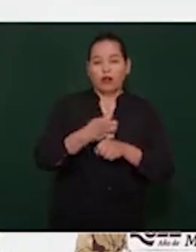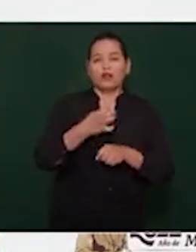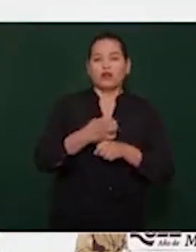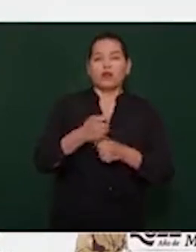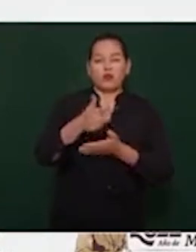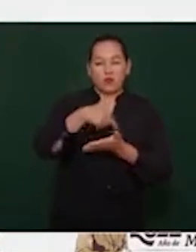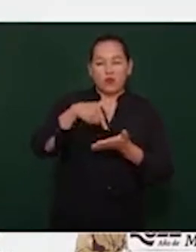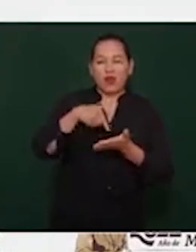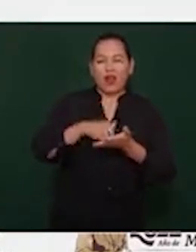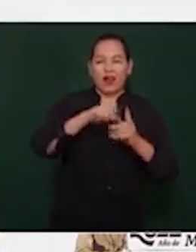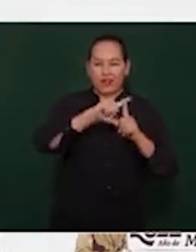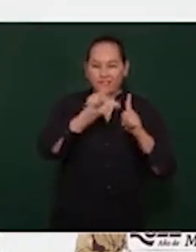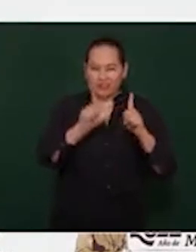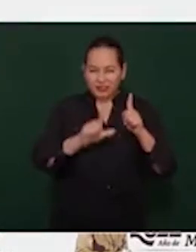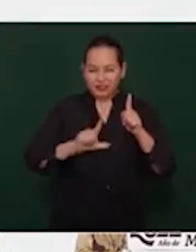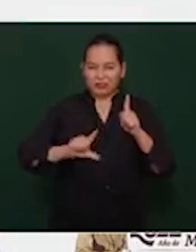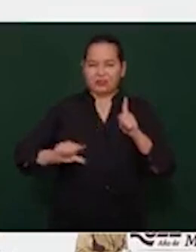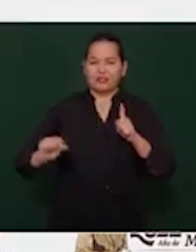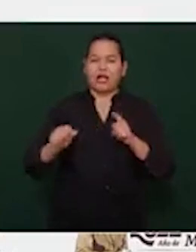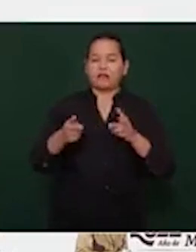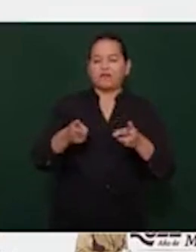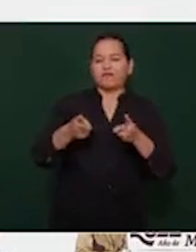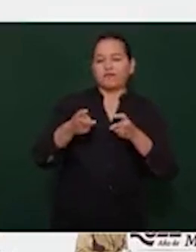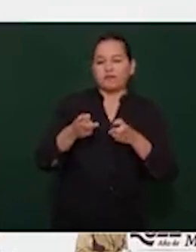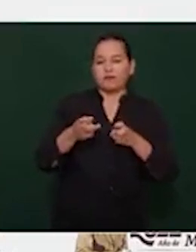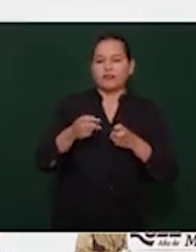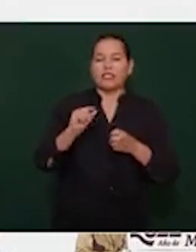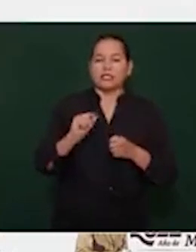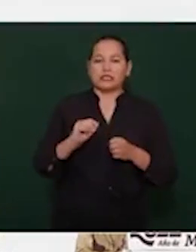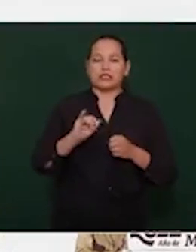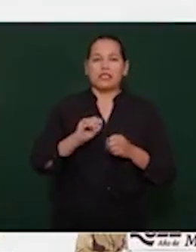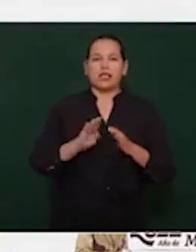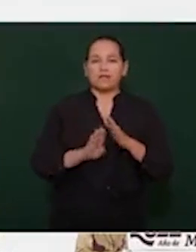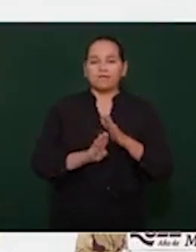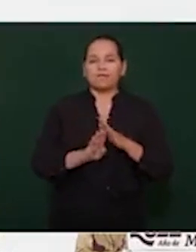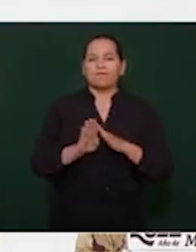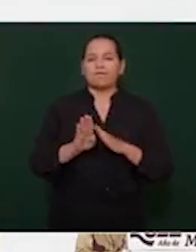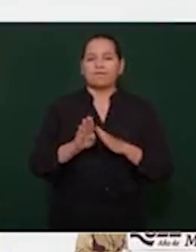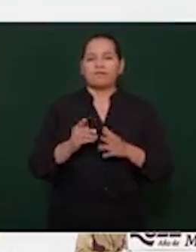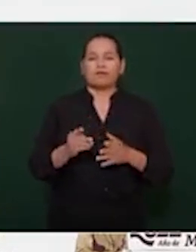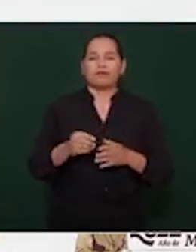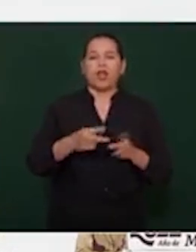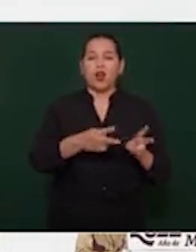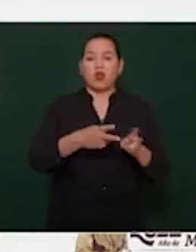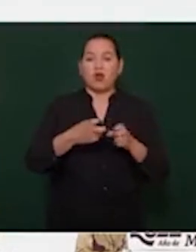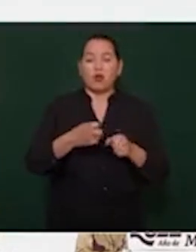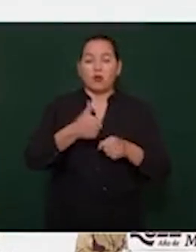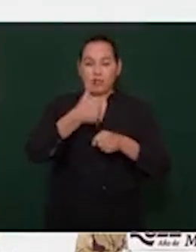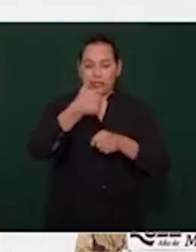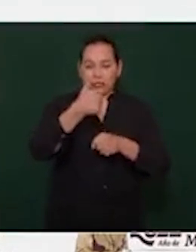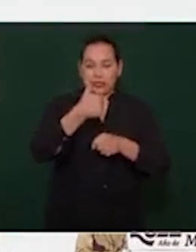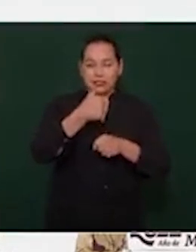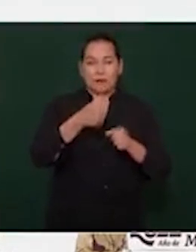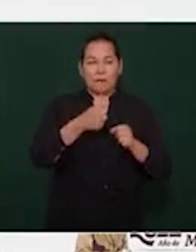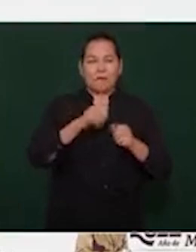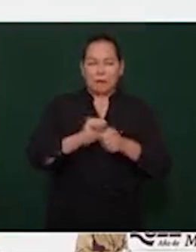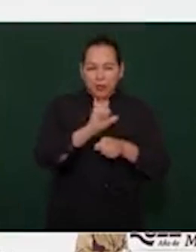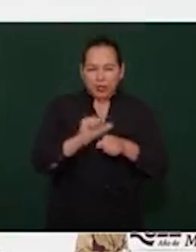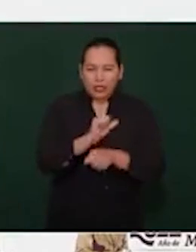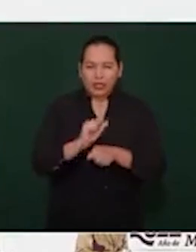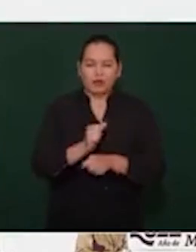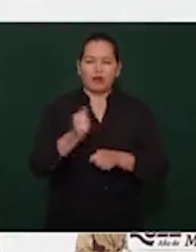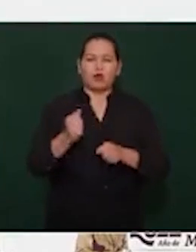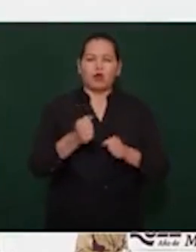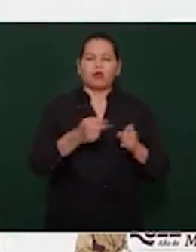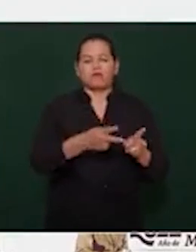con una tendencia hacia la alza. En robo de vehículos, el sexto lugar, con una tendencia hacia la baja.